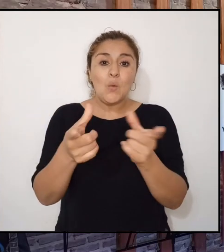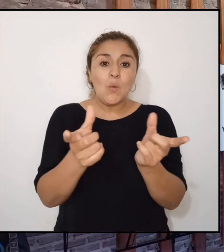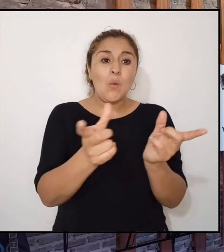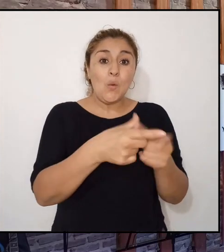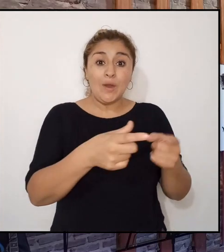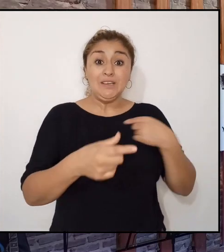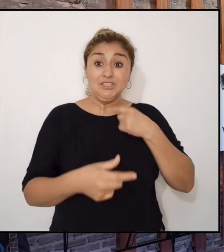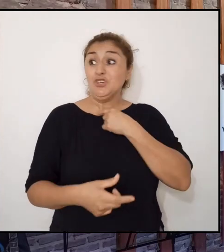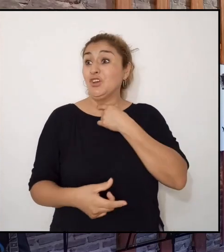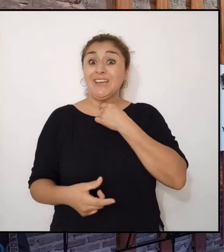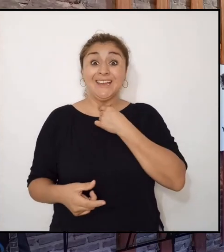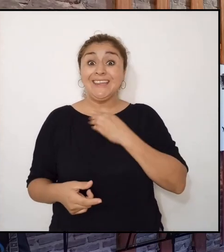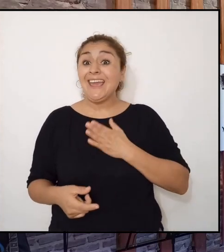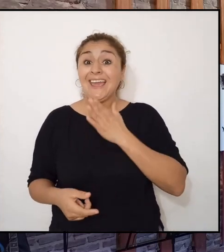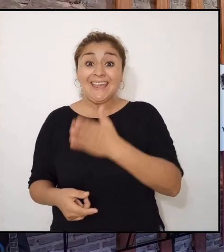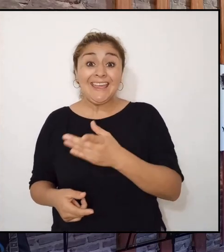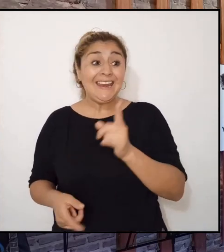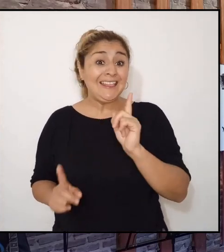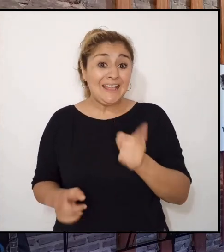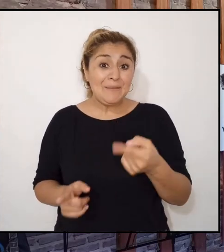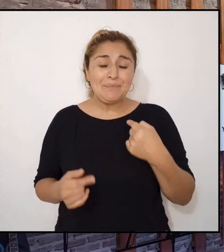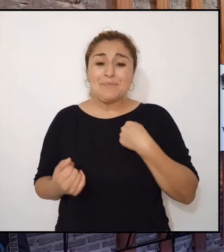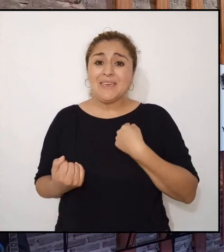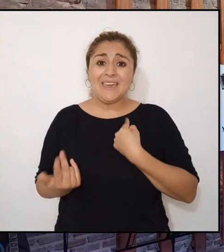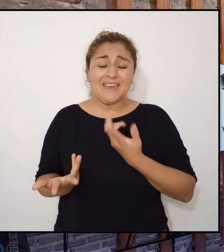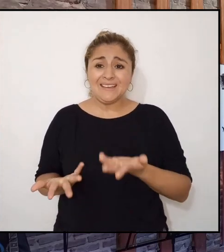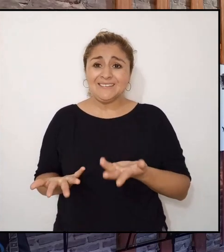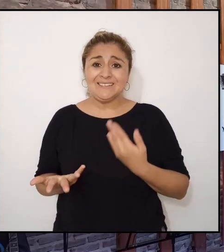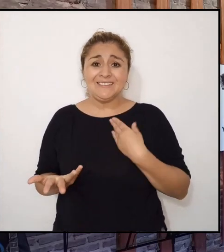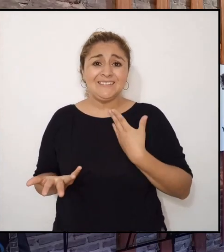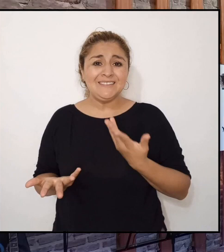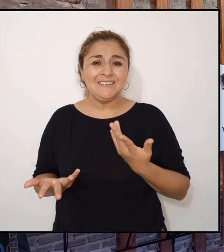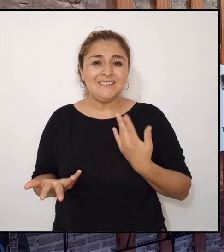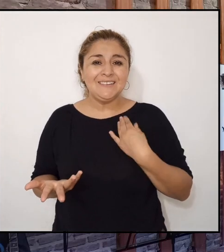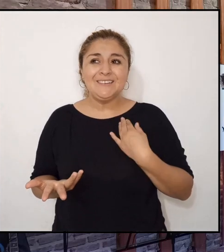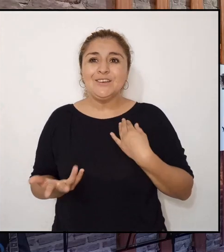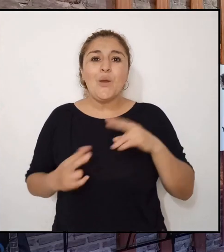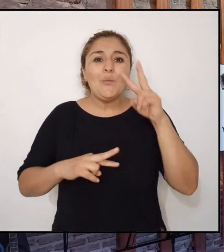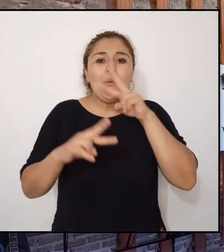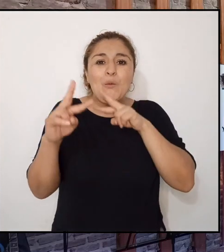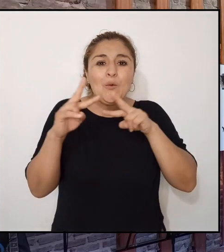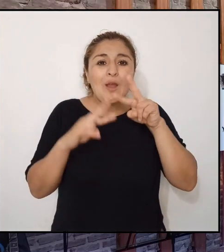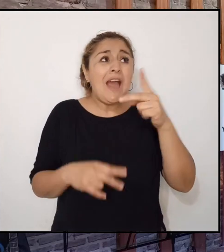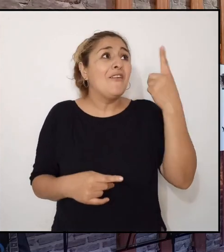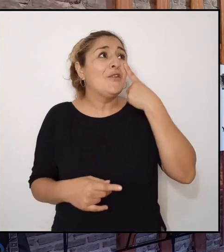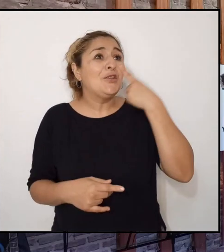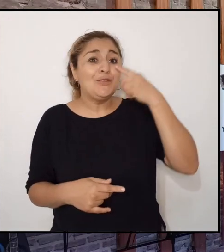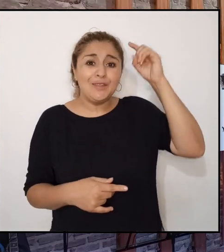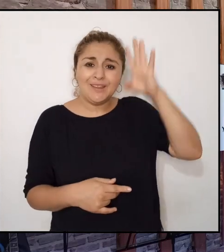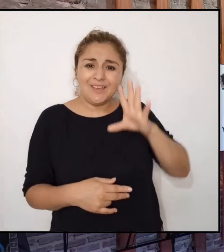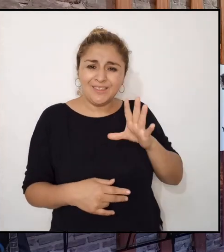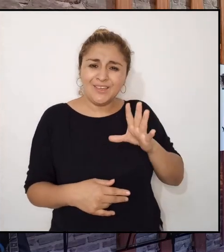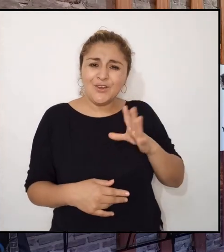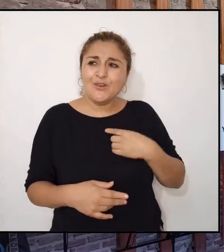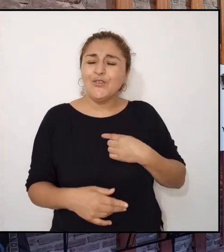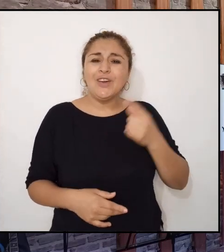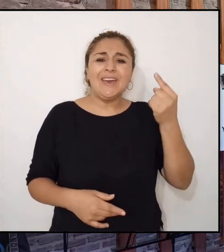y yo no era que estaba buscando un milagro, yo quería algo, conocer a Dios de alguna manera